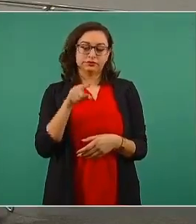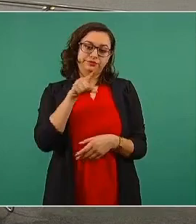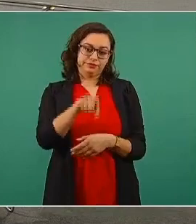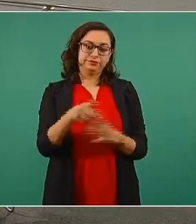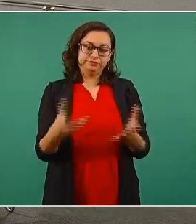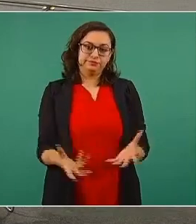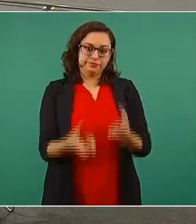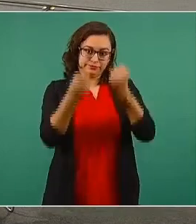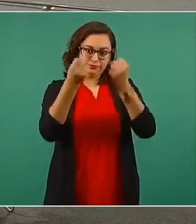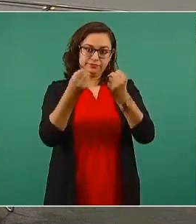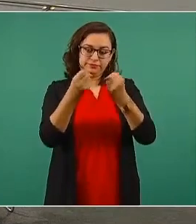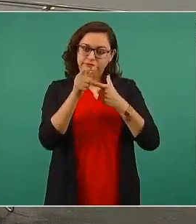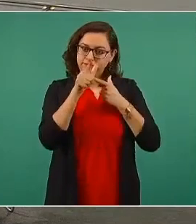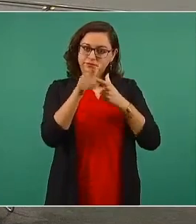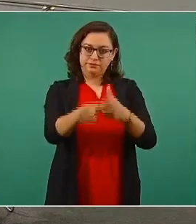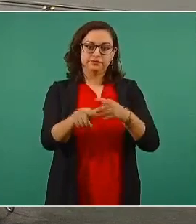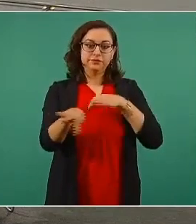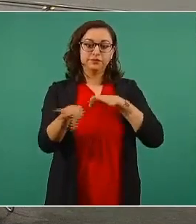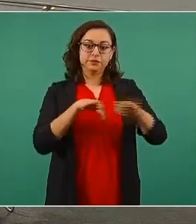Aeroméxico.